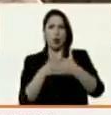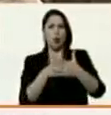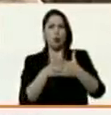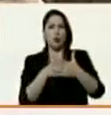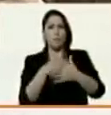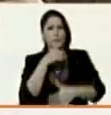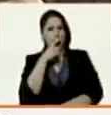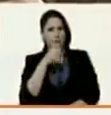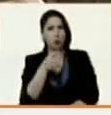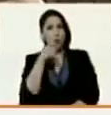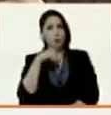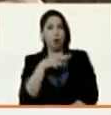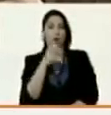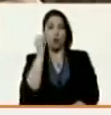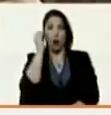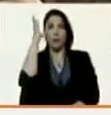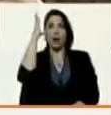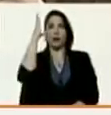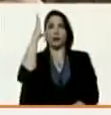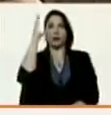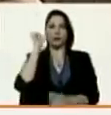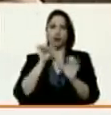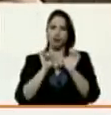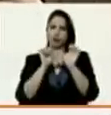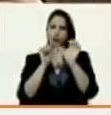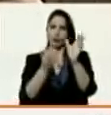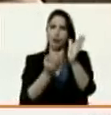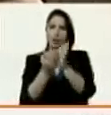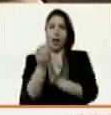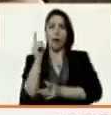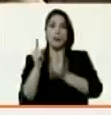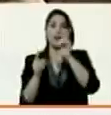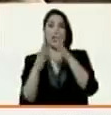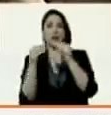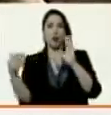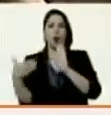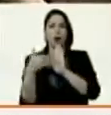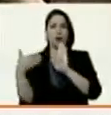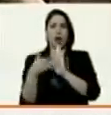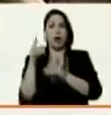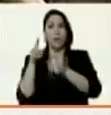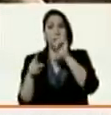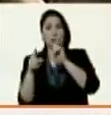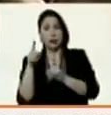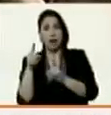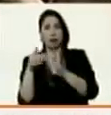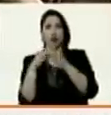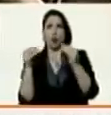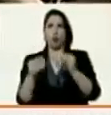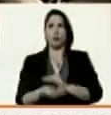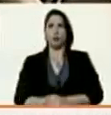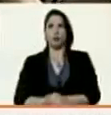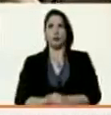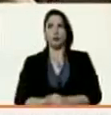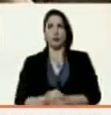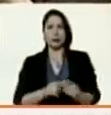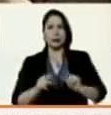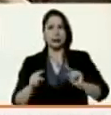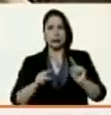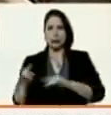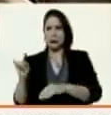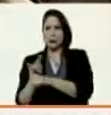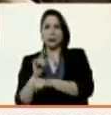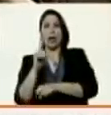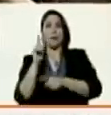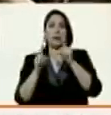y el pueblo haya sido capaz de mantenerse leal a pesar de todos los ataques a pesar de todas las sanciones a pesar de